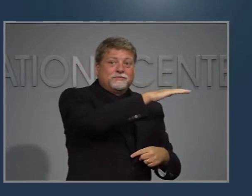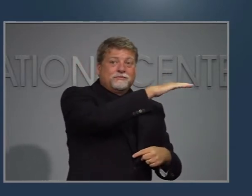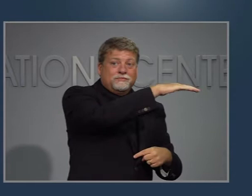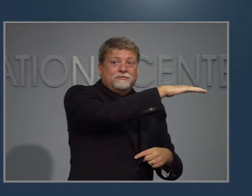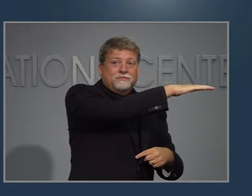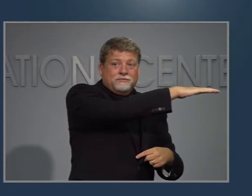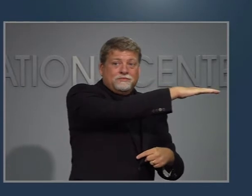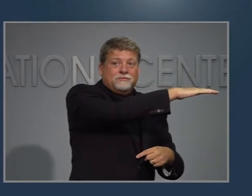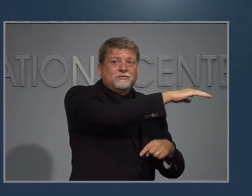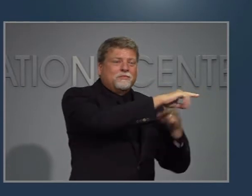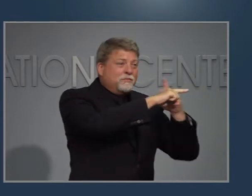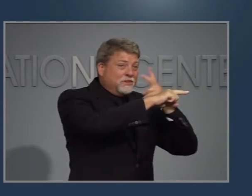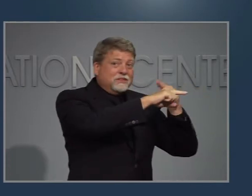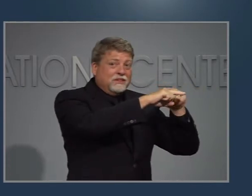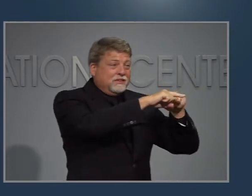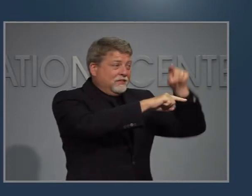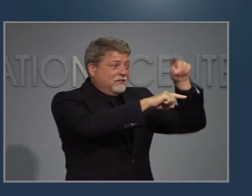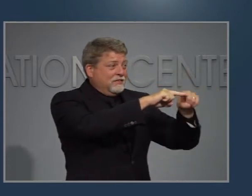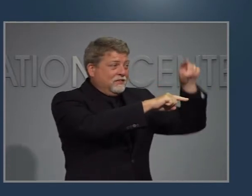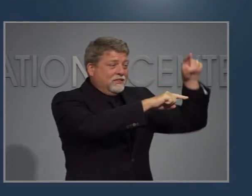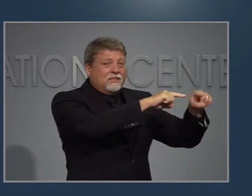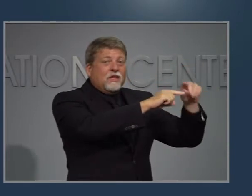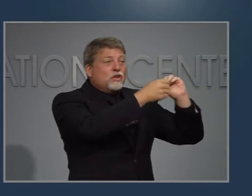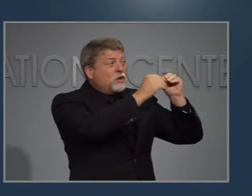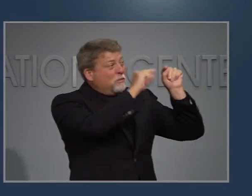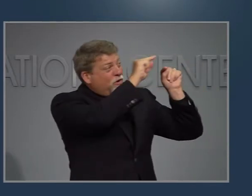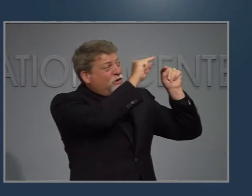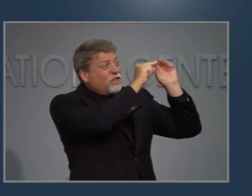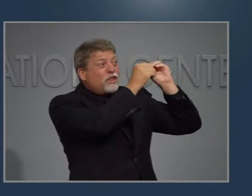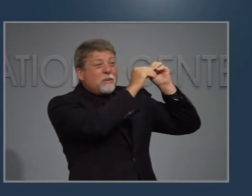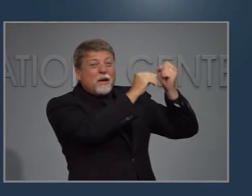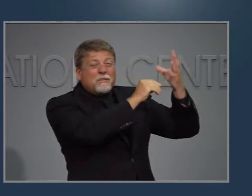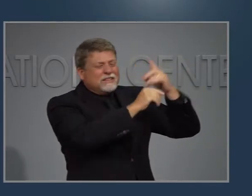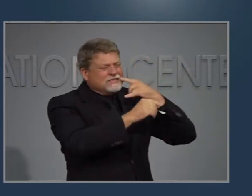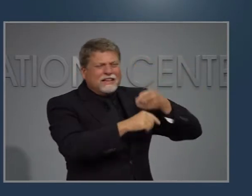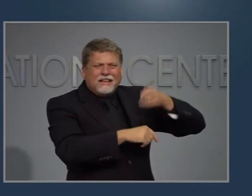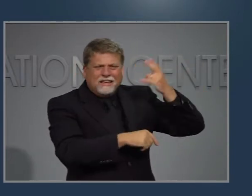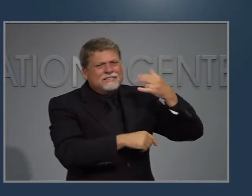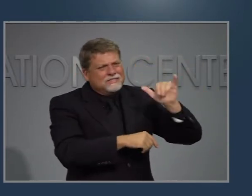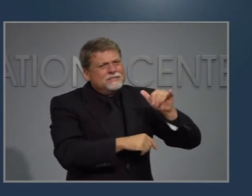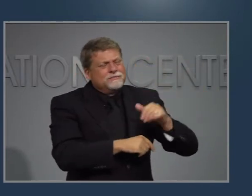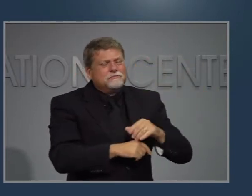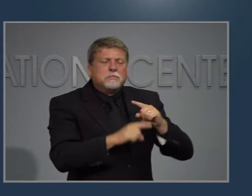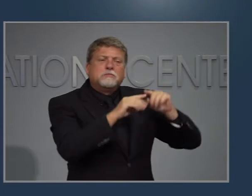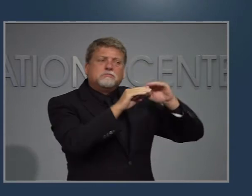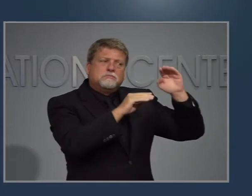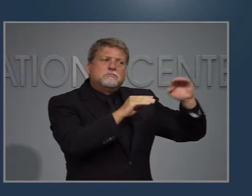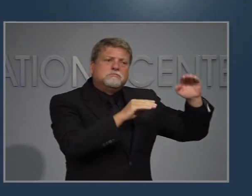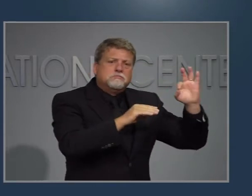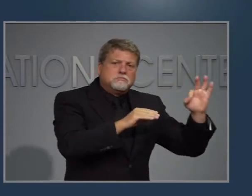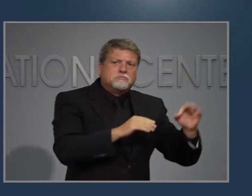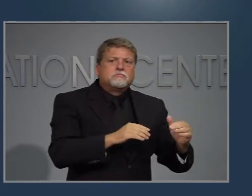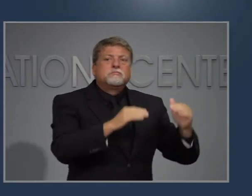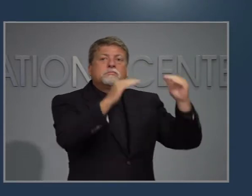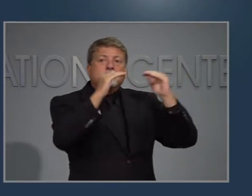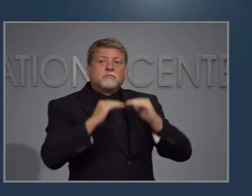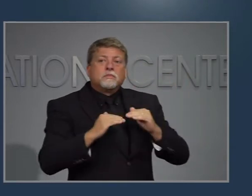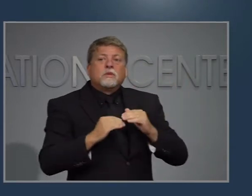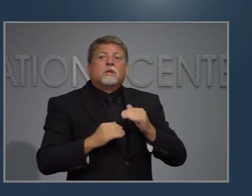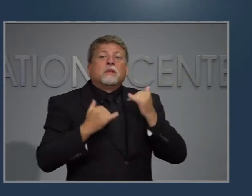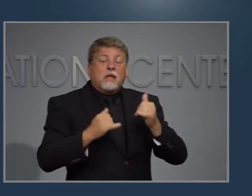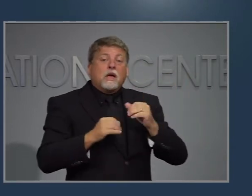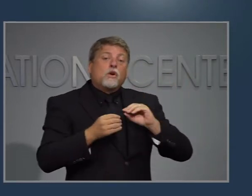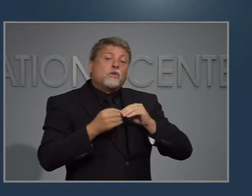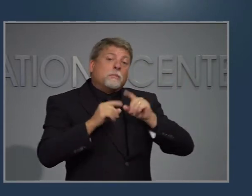estabilizarnos. Sin embargo, el nivel de estos casos sigue estando alto. Ahora vemos el porcentaje de casos que son